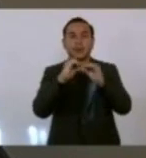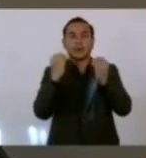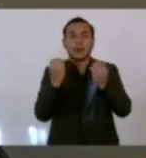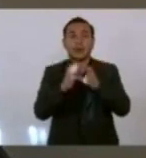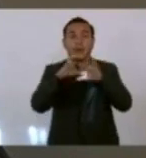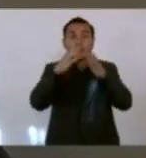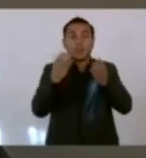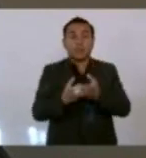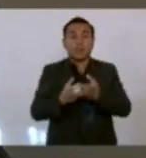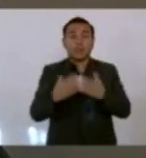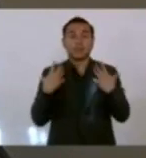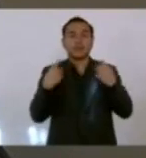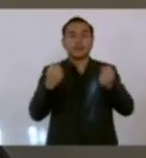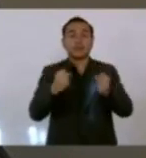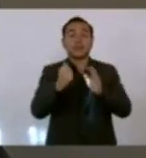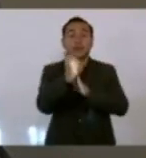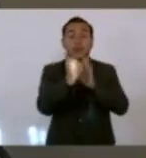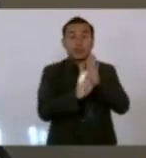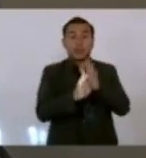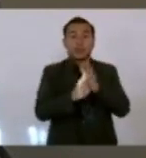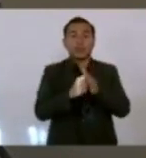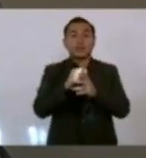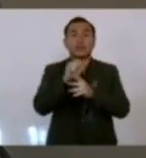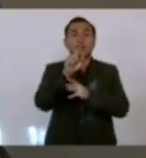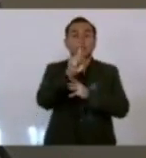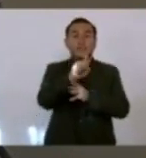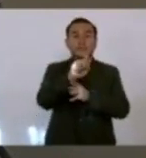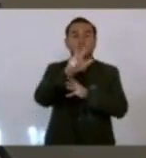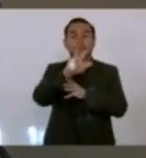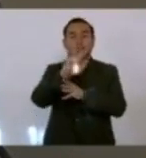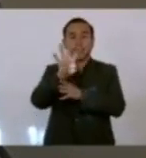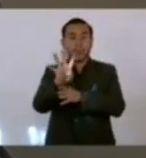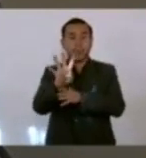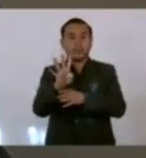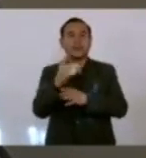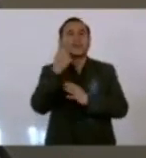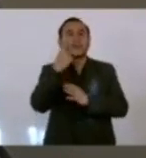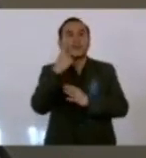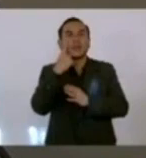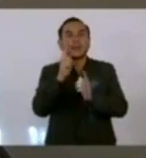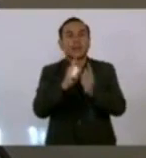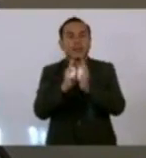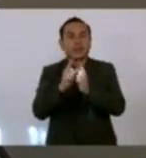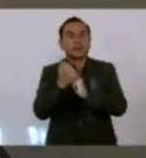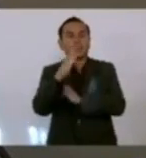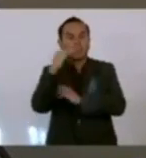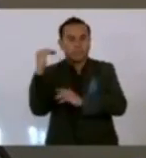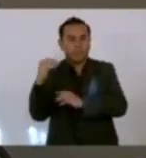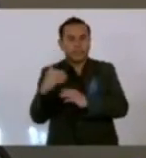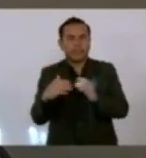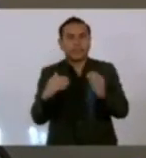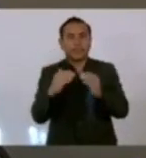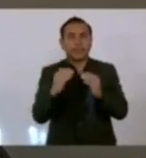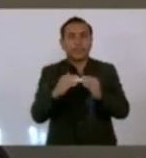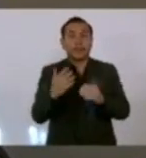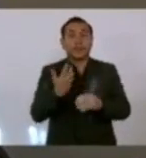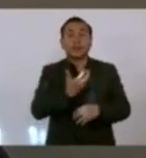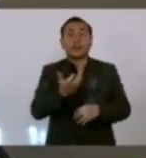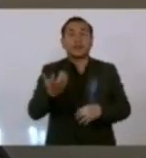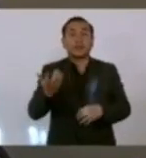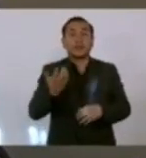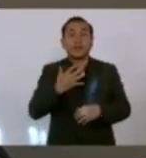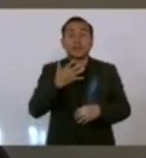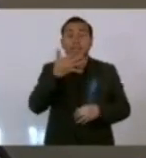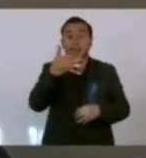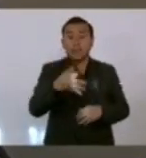artículo 334 de la Ley de Migración, la Ley Especial de Migración y Extranjería, en fin. Entonces, en base a